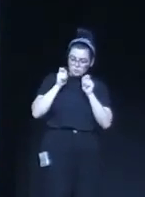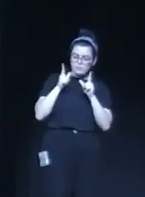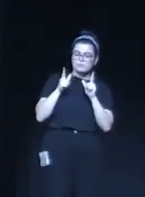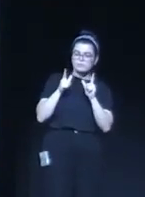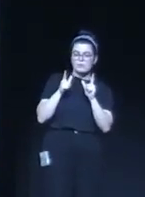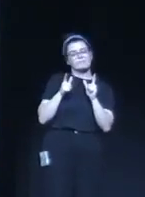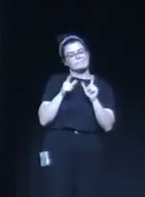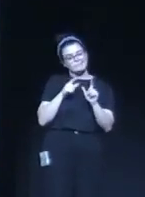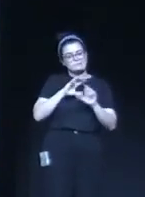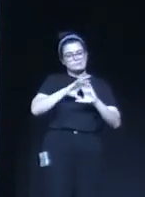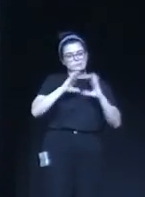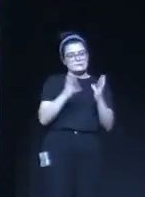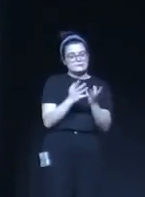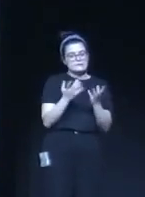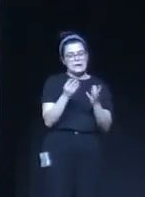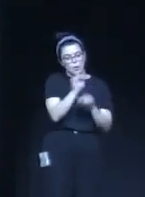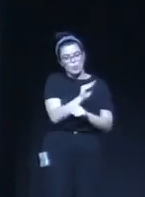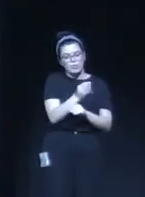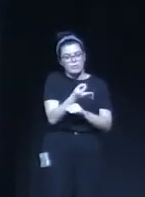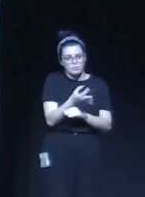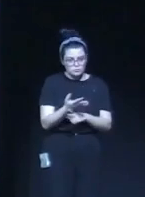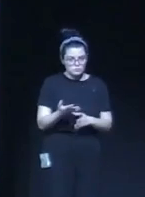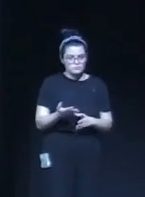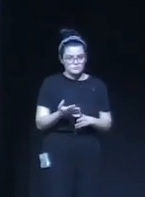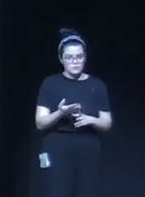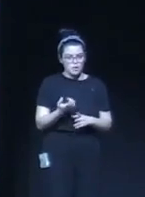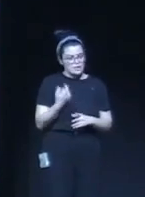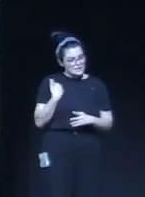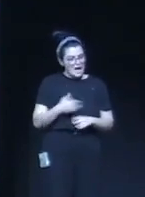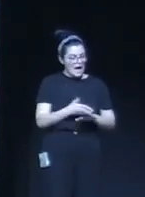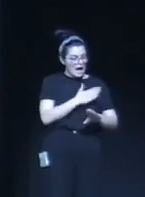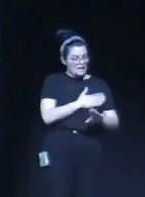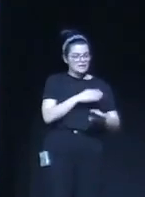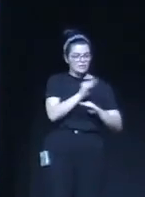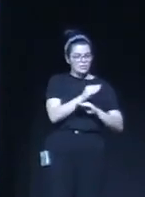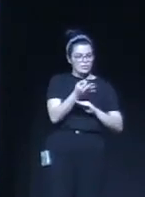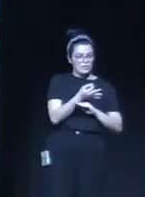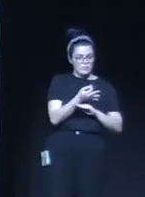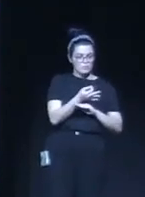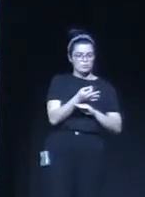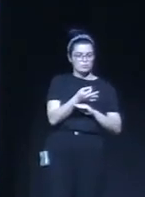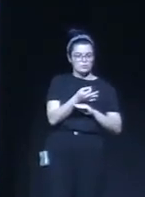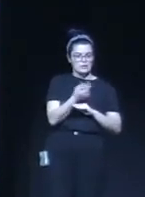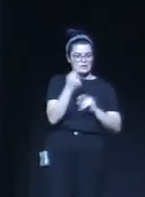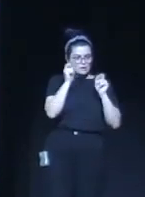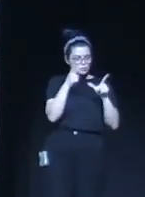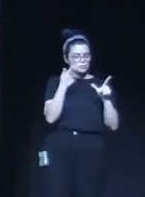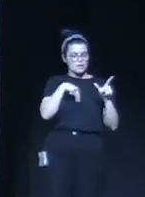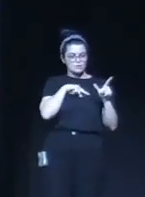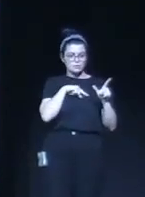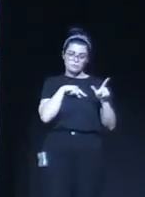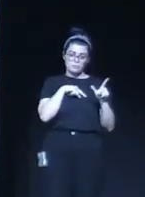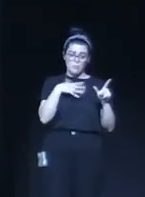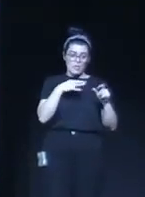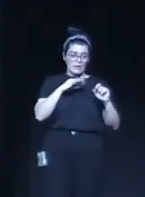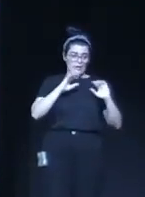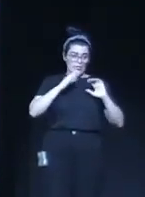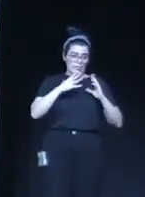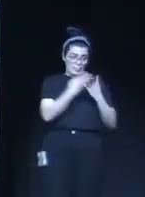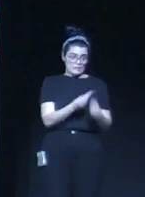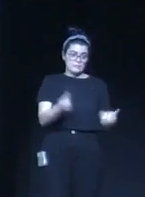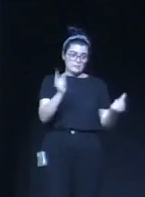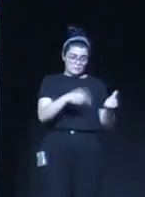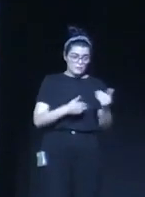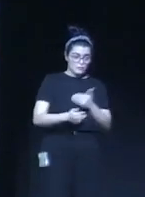o no vamos a, o quizá nos subiríamos como especie, ¿no? Entonces yo creo que es un tema que tenemos que ser